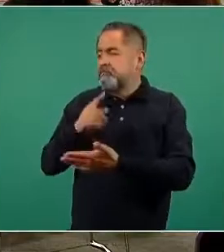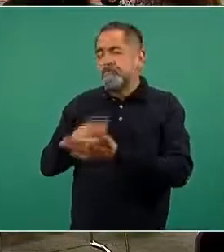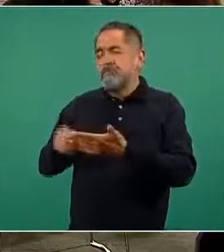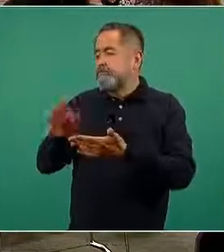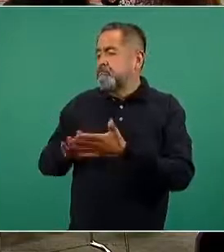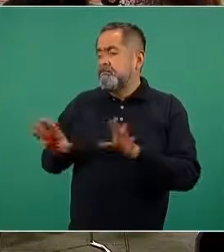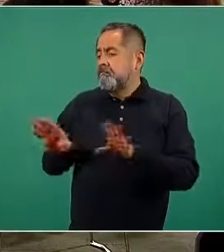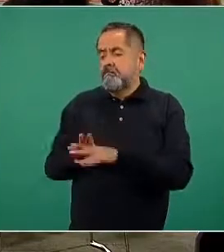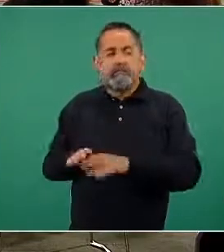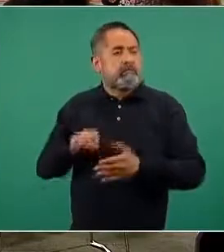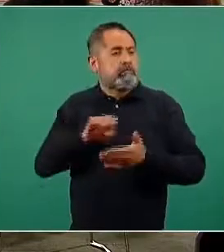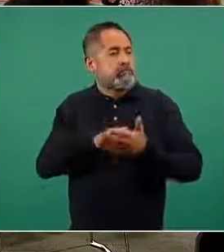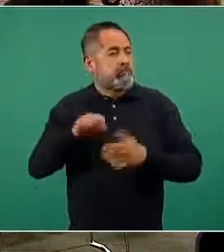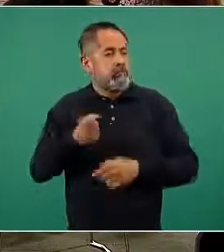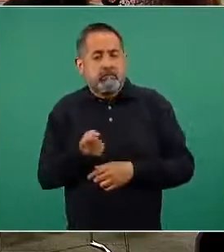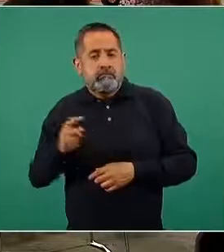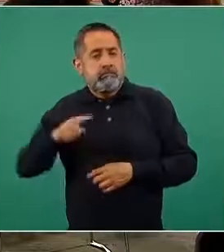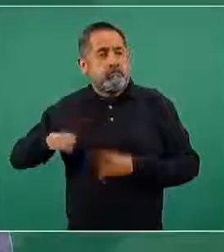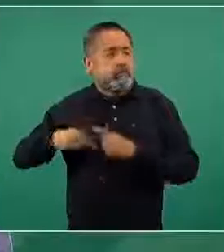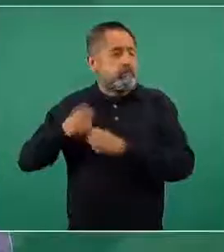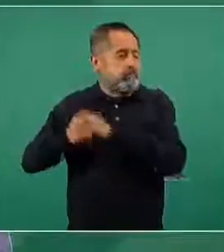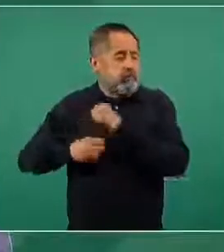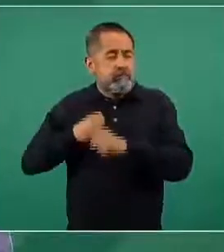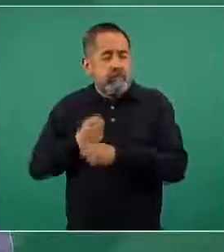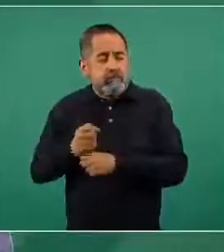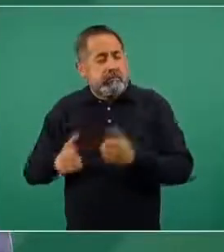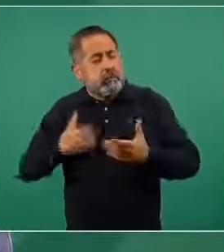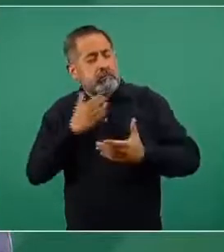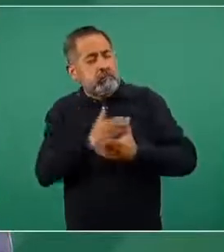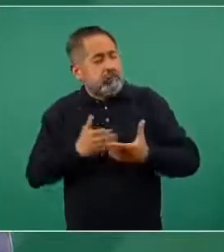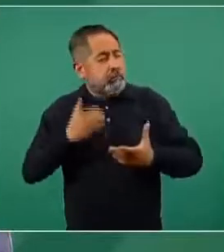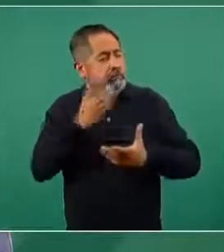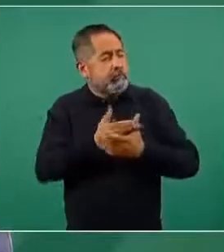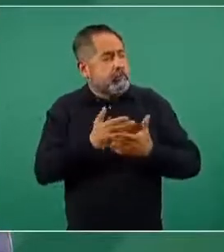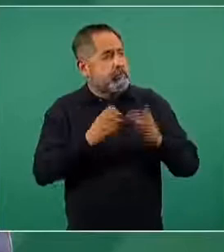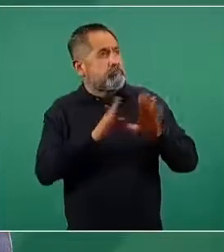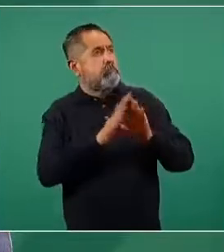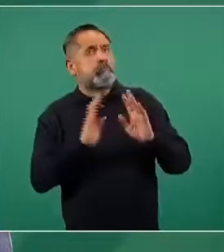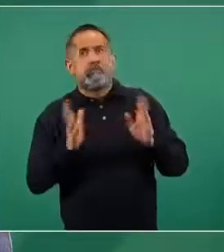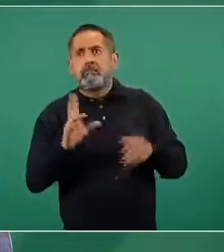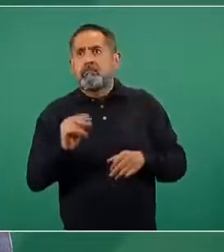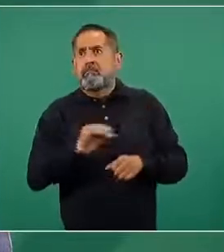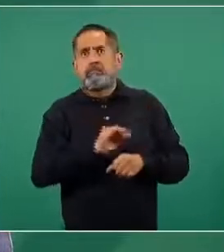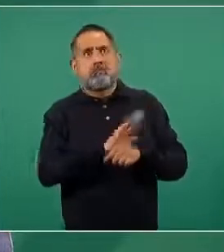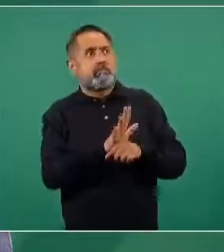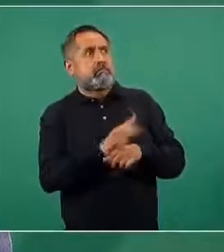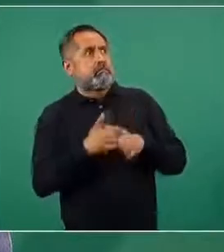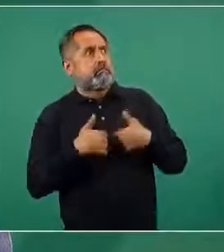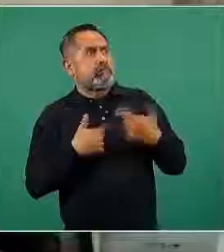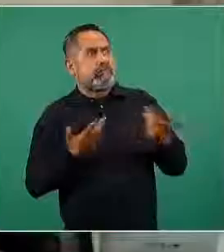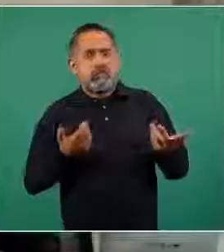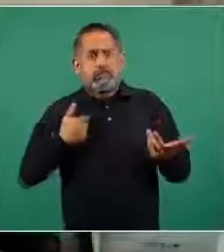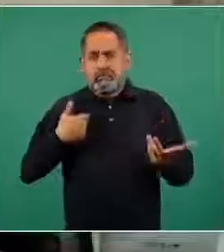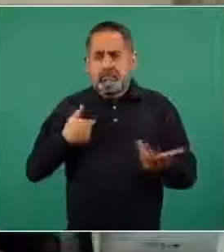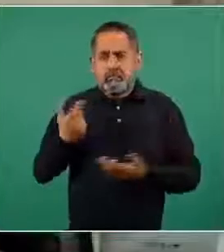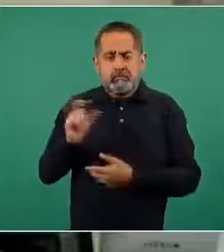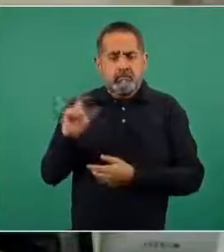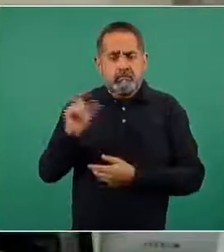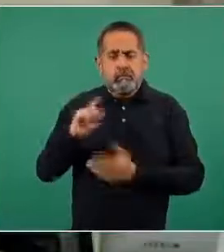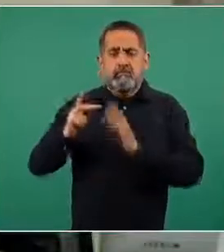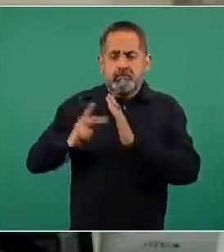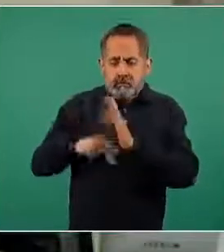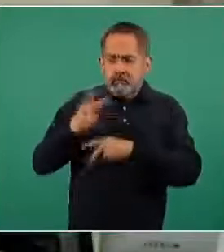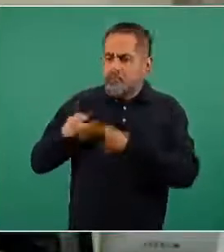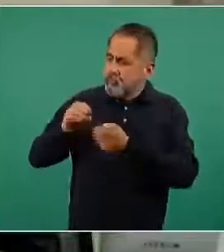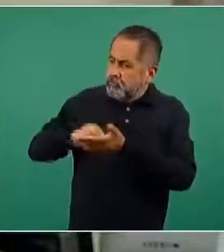pacientes de años, quizás de décadas de ese tipo de instalaciones médicas. Preguntan que si cuándo se van a retomar precisamente las